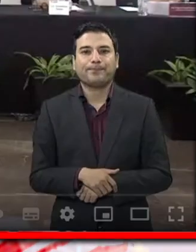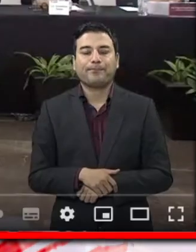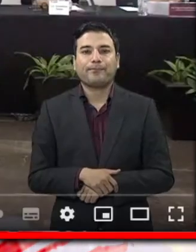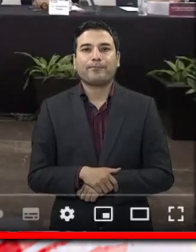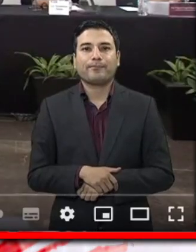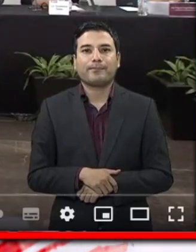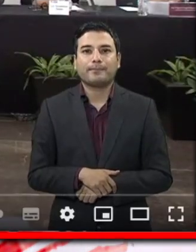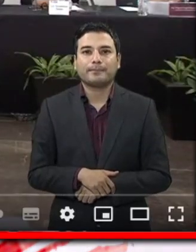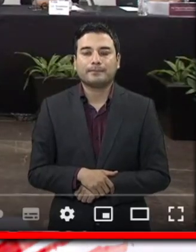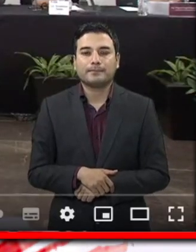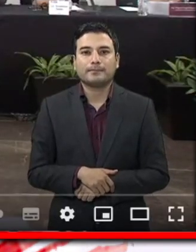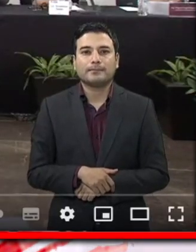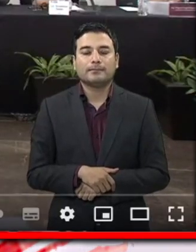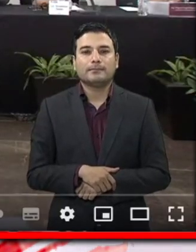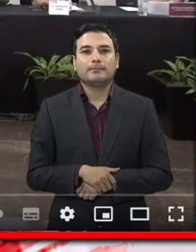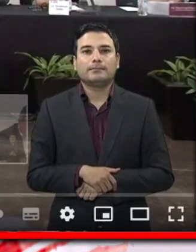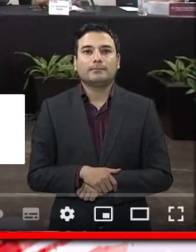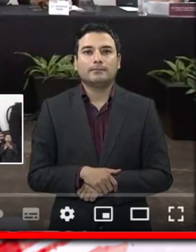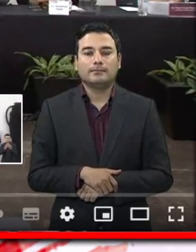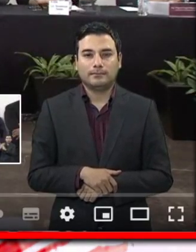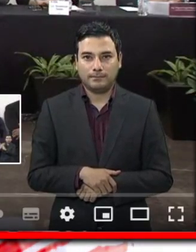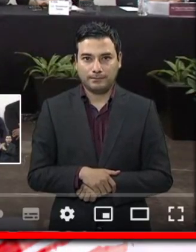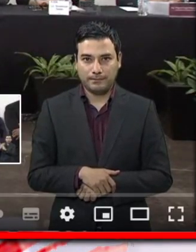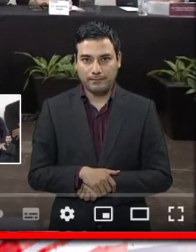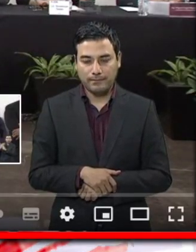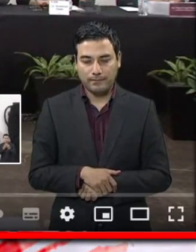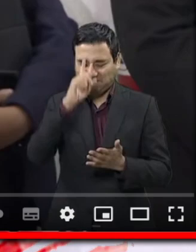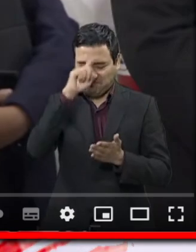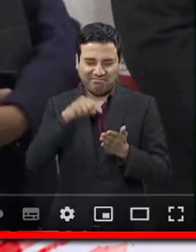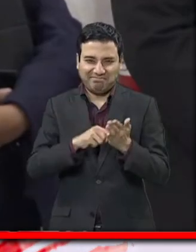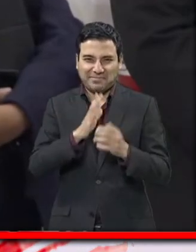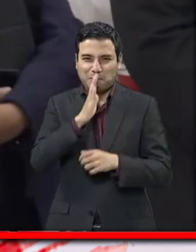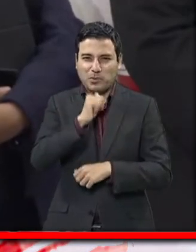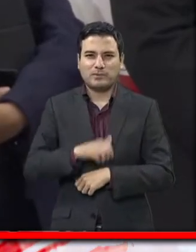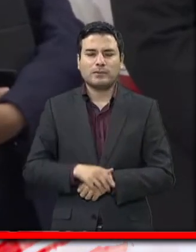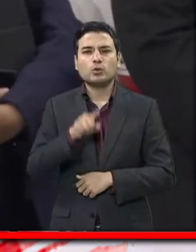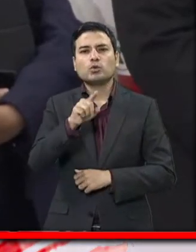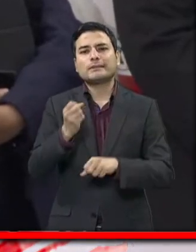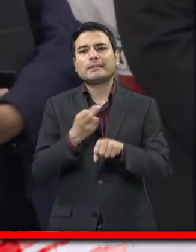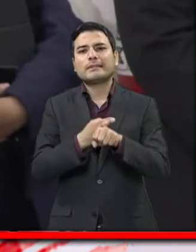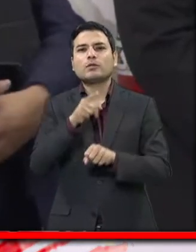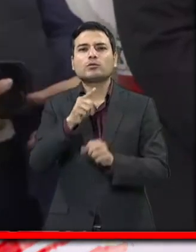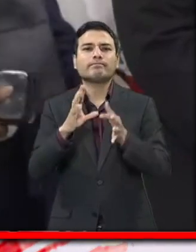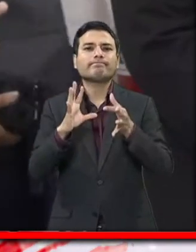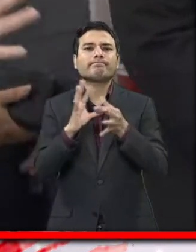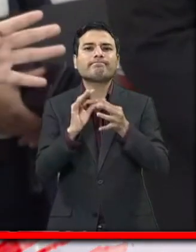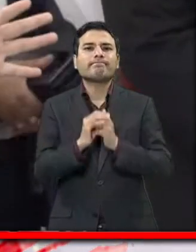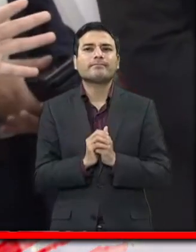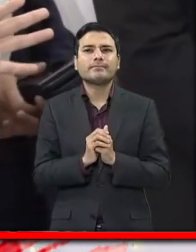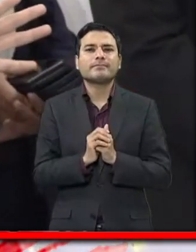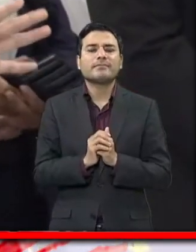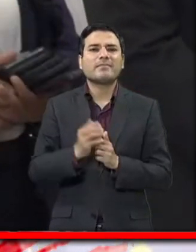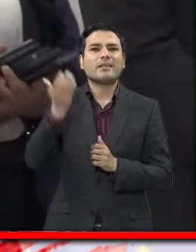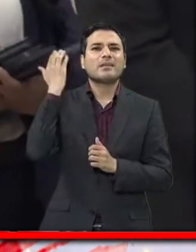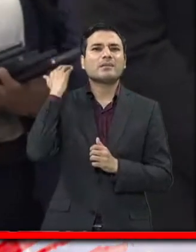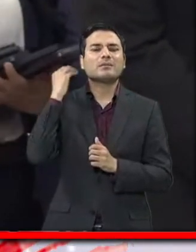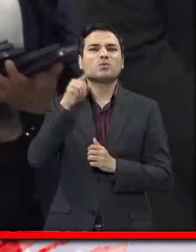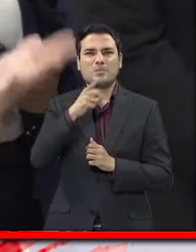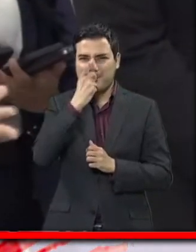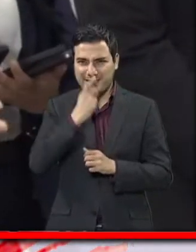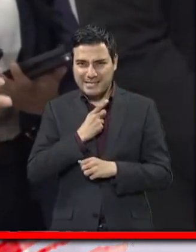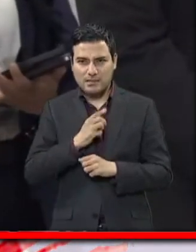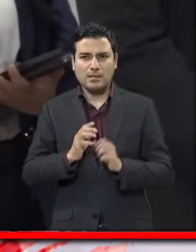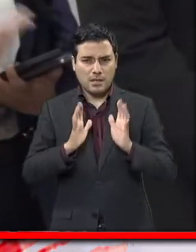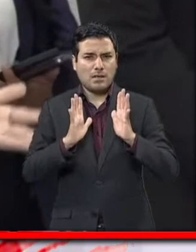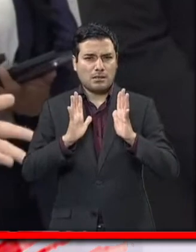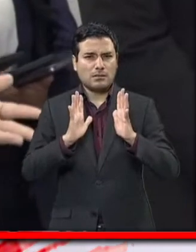de información pues vamos rápidamente a ver qué lo que sucedió en el Instituto Nacional electoral y como adana